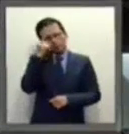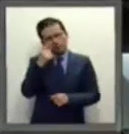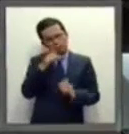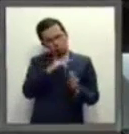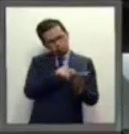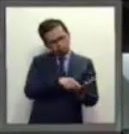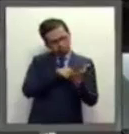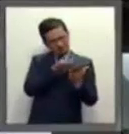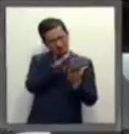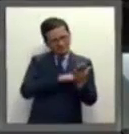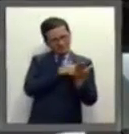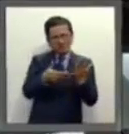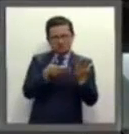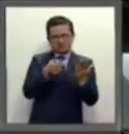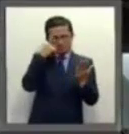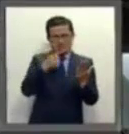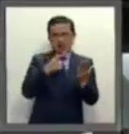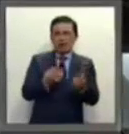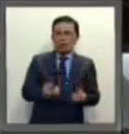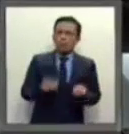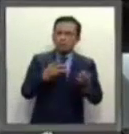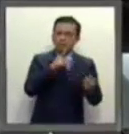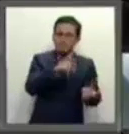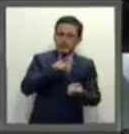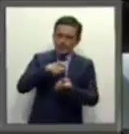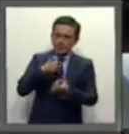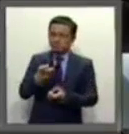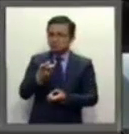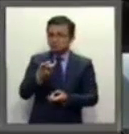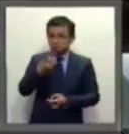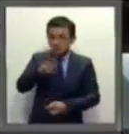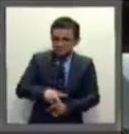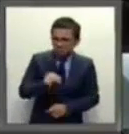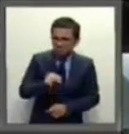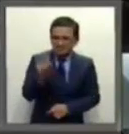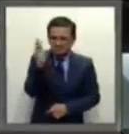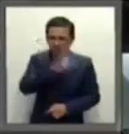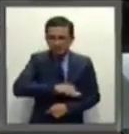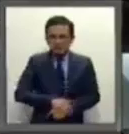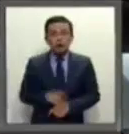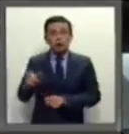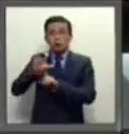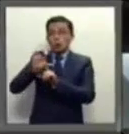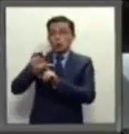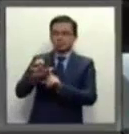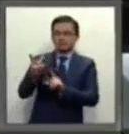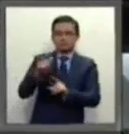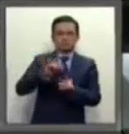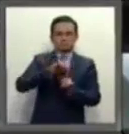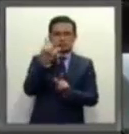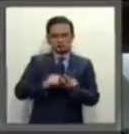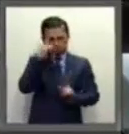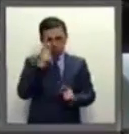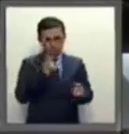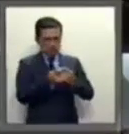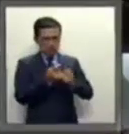cuanto a las fuentes de ingreso no es cierta, es falsa. Comisión Nacional Reguladora de Energía presenta